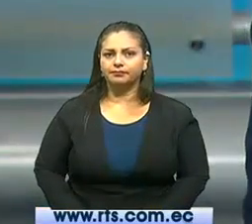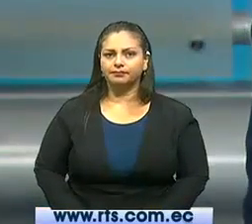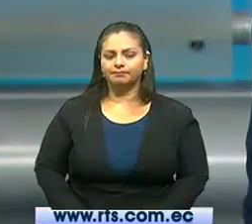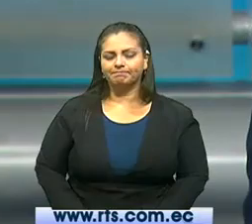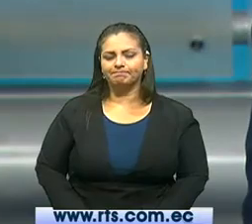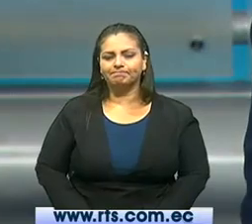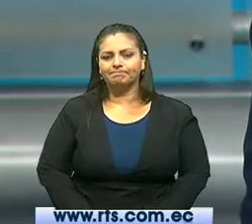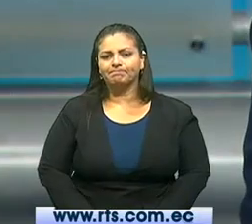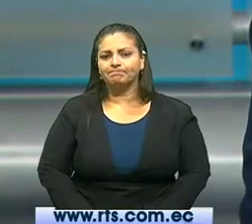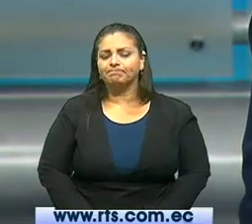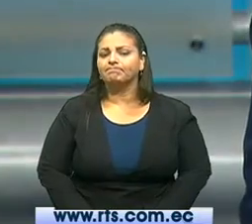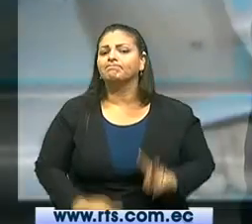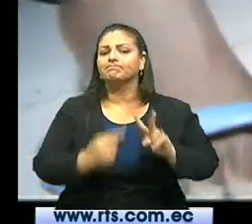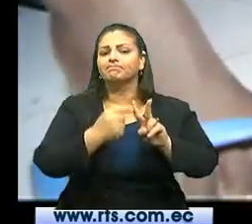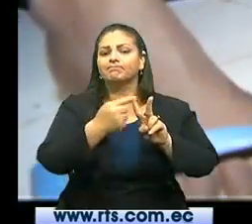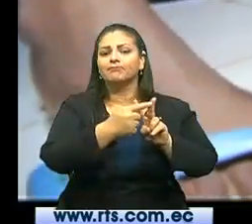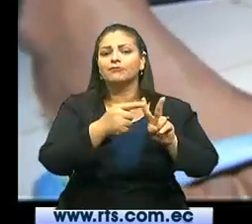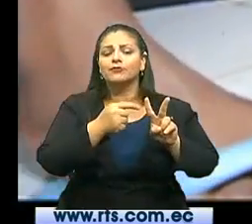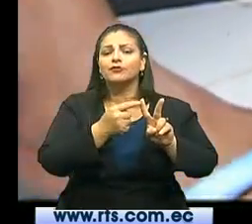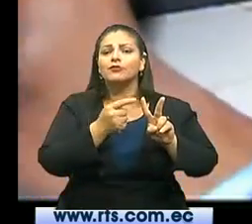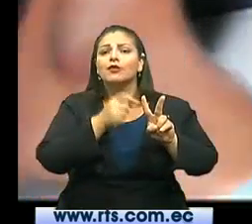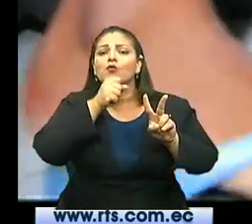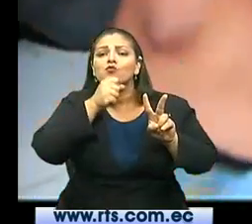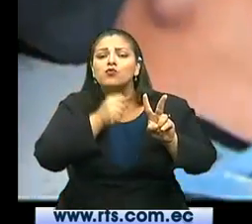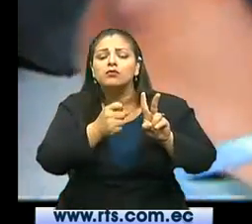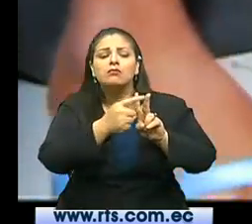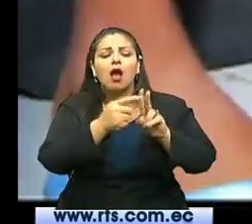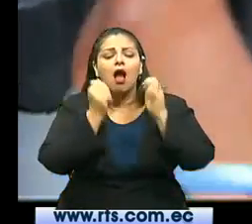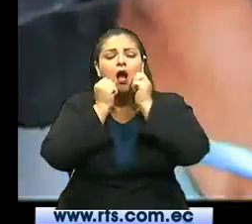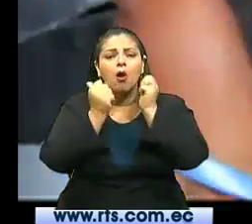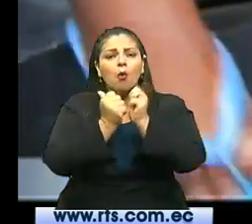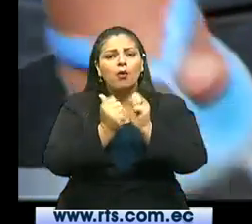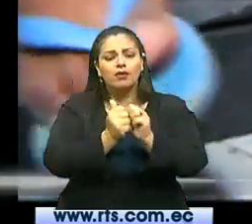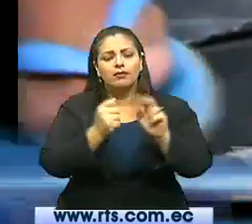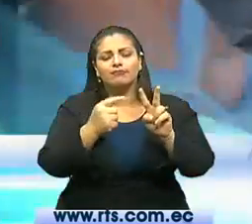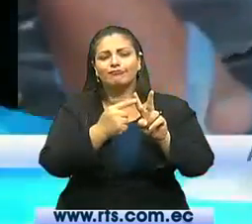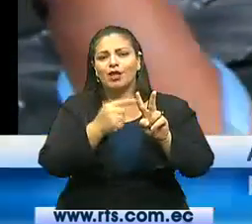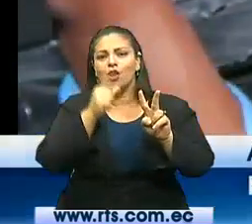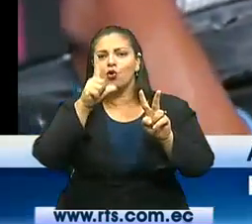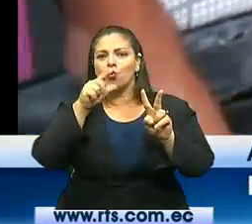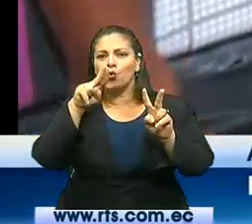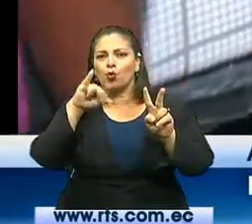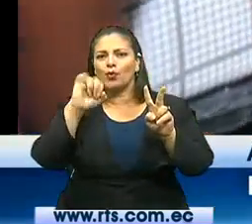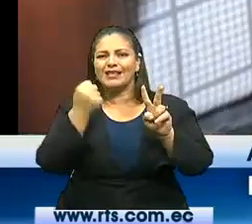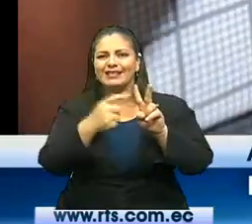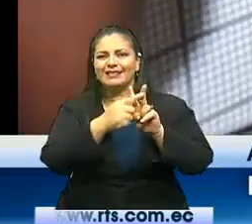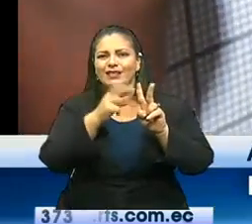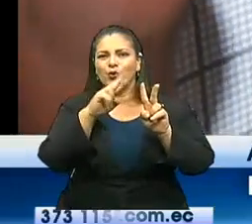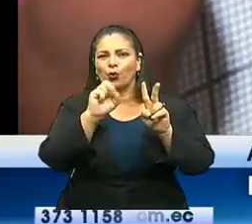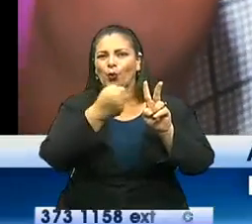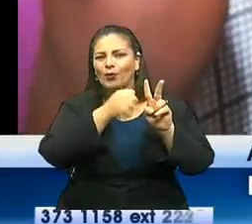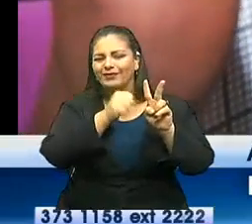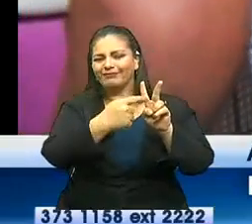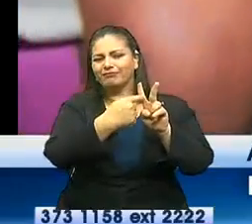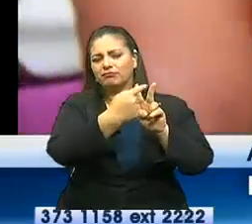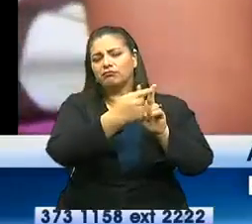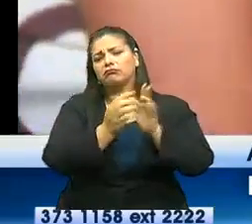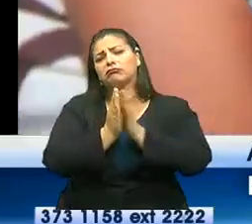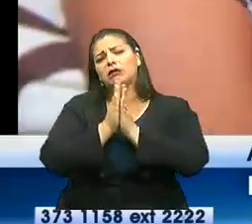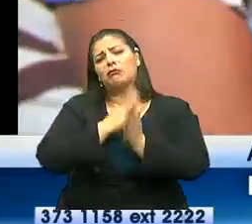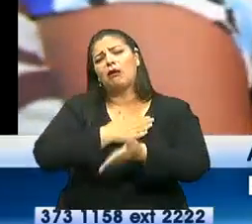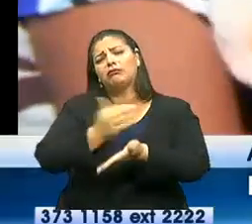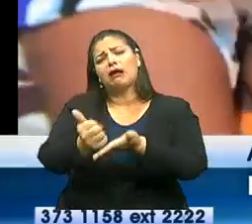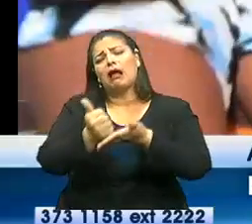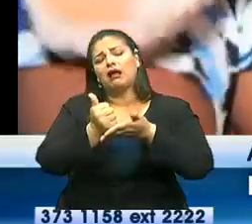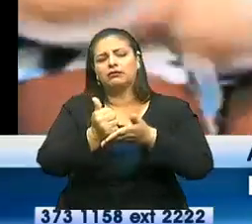Nos sumamos a este llamado que hacen los vecinos de Doña Rosa y Don Luis para que personas e instituciones solidarias